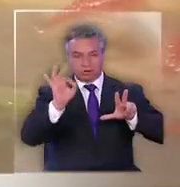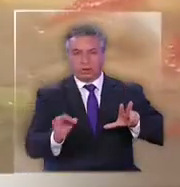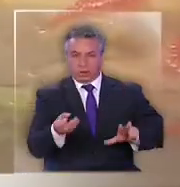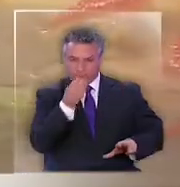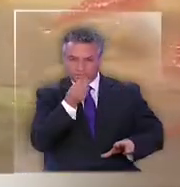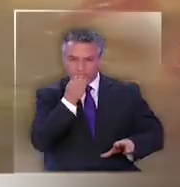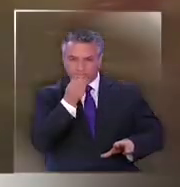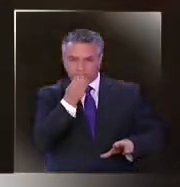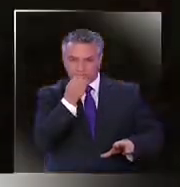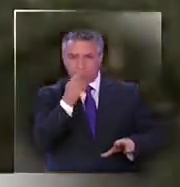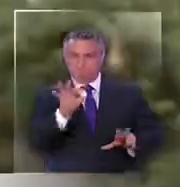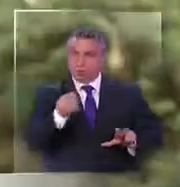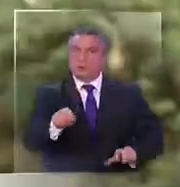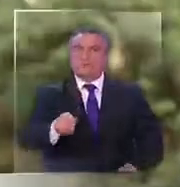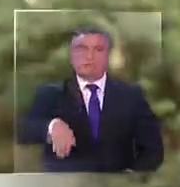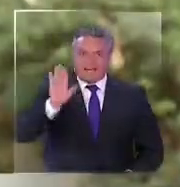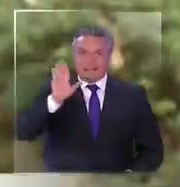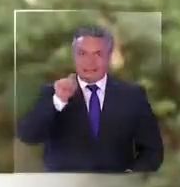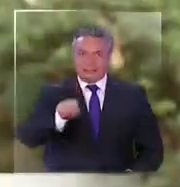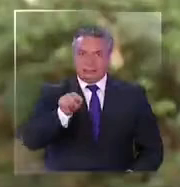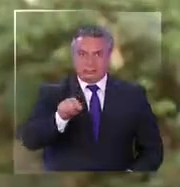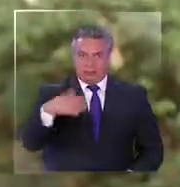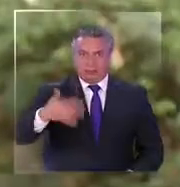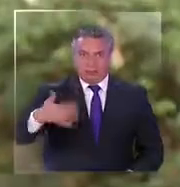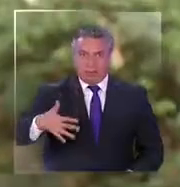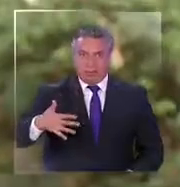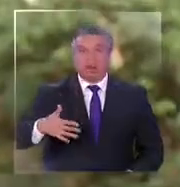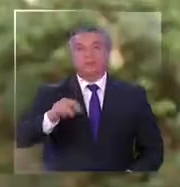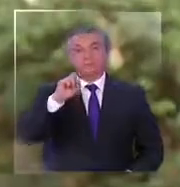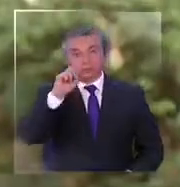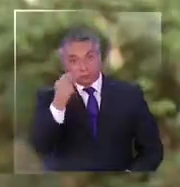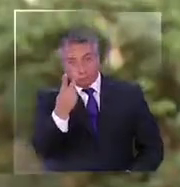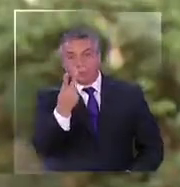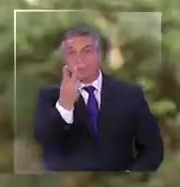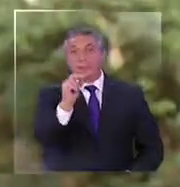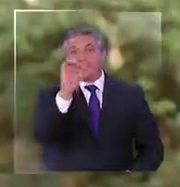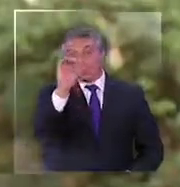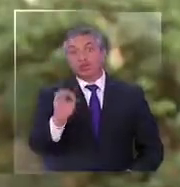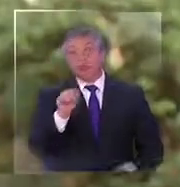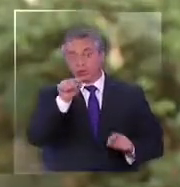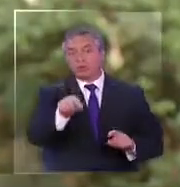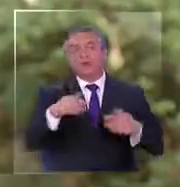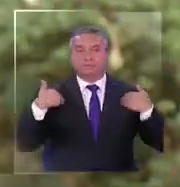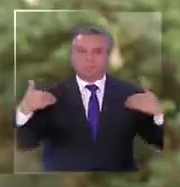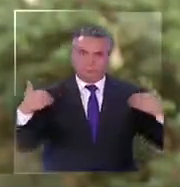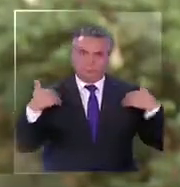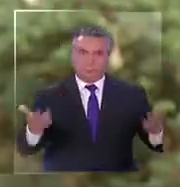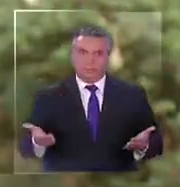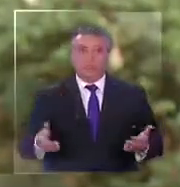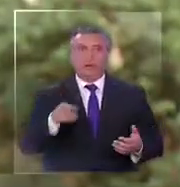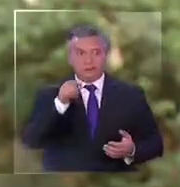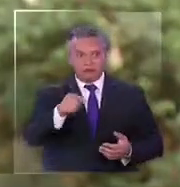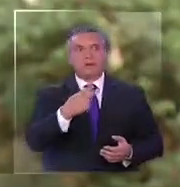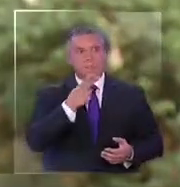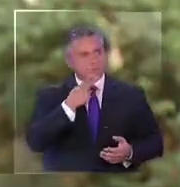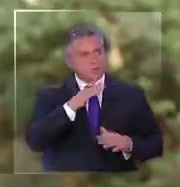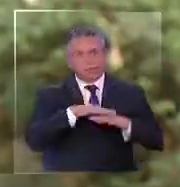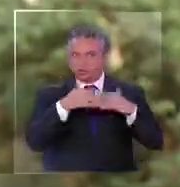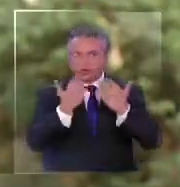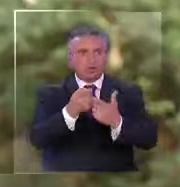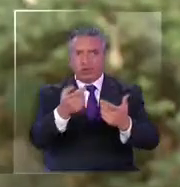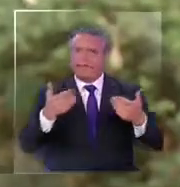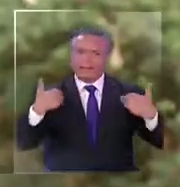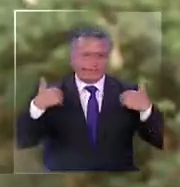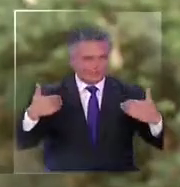20% ejercicio. Alimentamos de forma súper sana, vamos a extender nuestra vida muy largo, pero también y de todas formas el